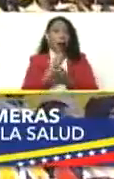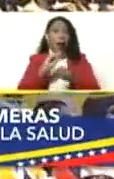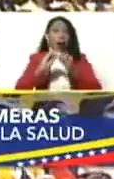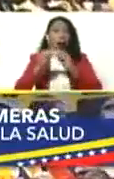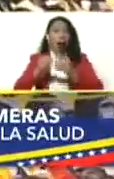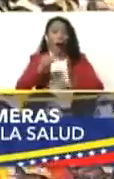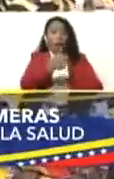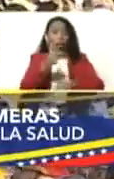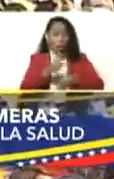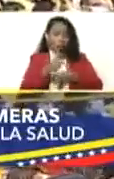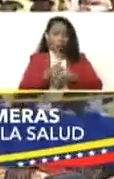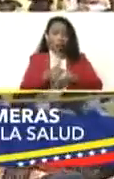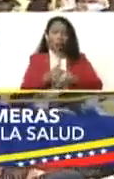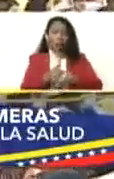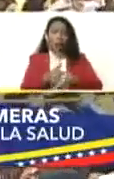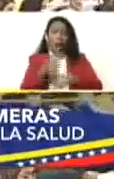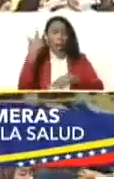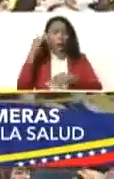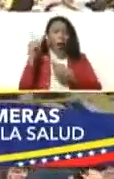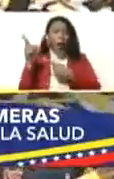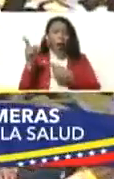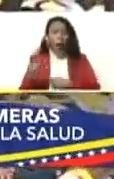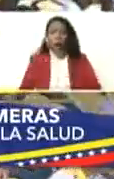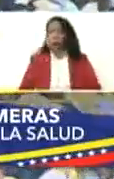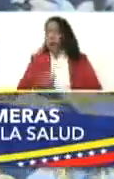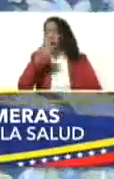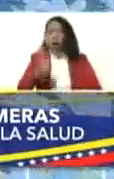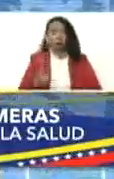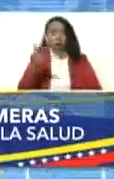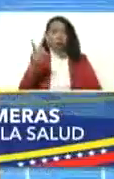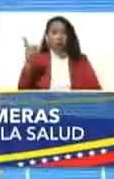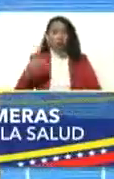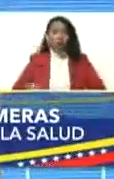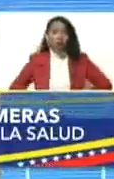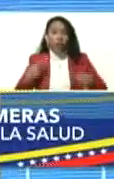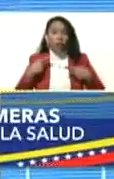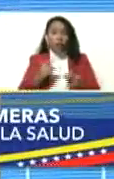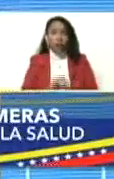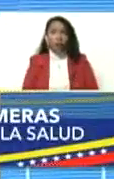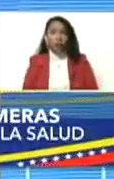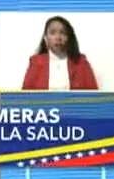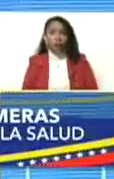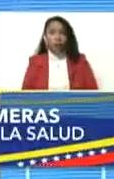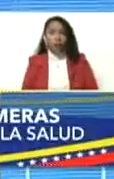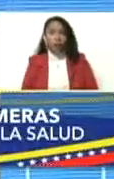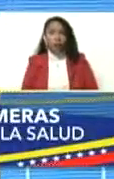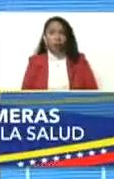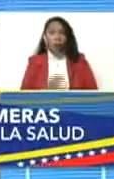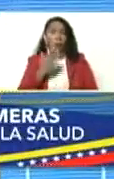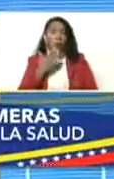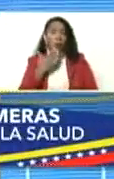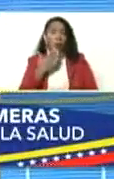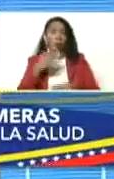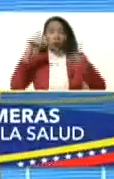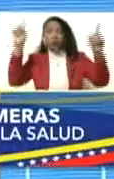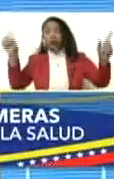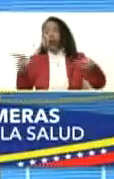en cada momento, para él era lo más importante de su vida. tanto si estuviera dirigiendo una